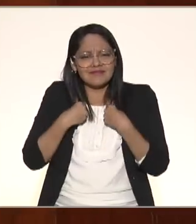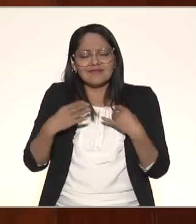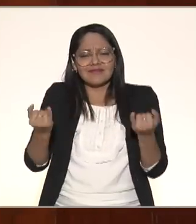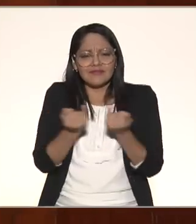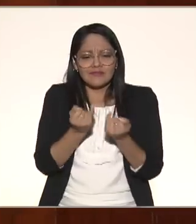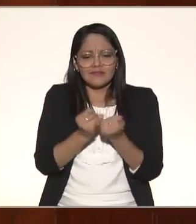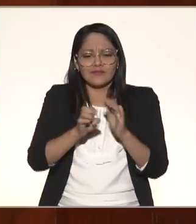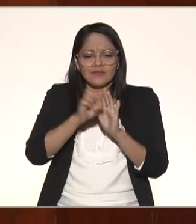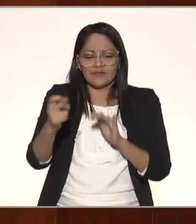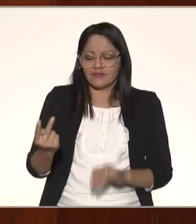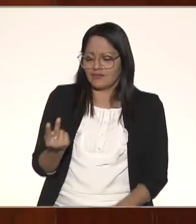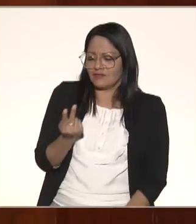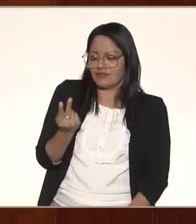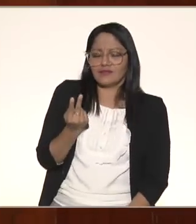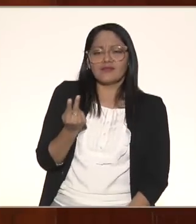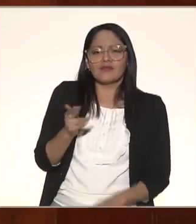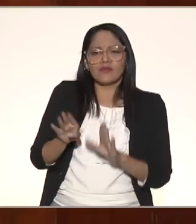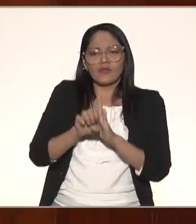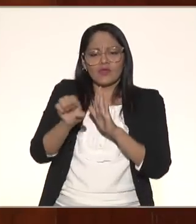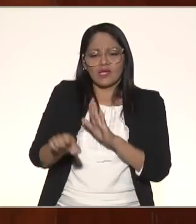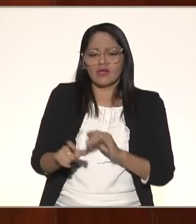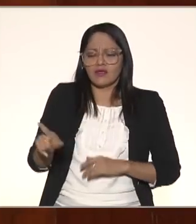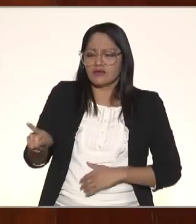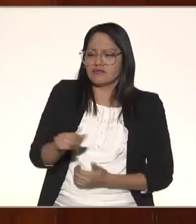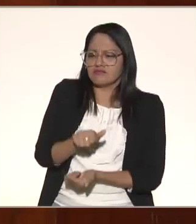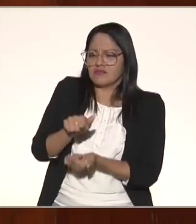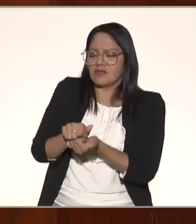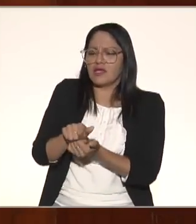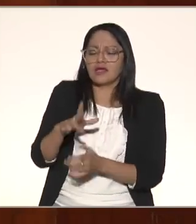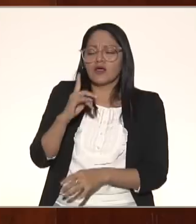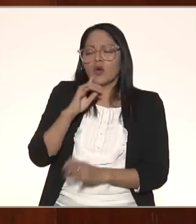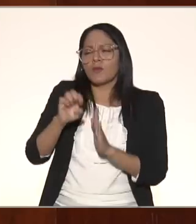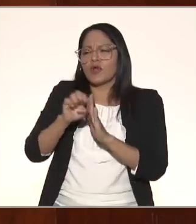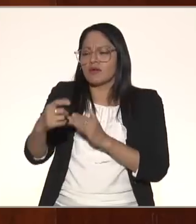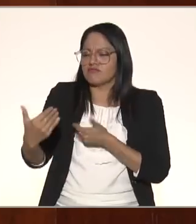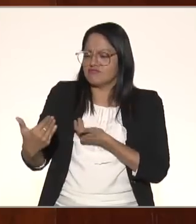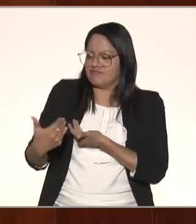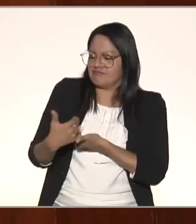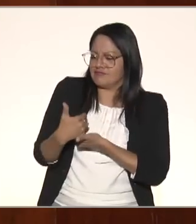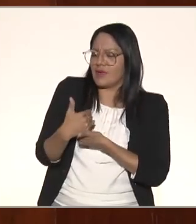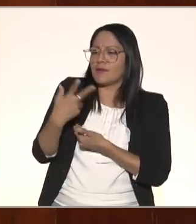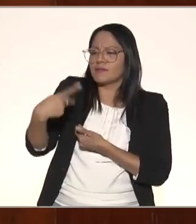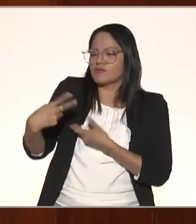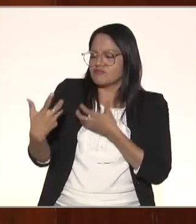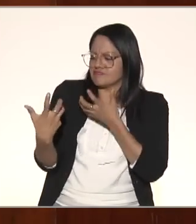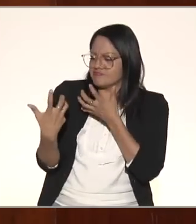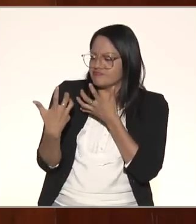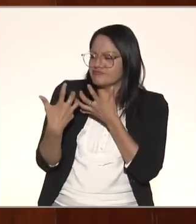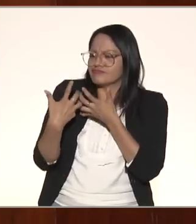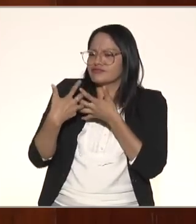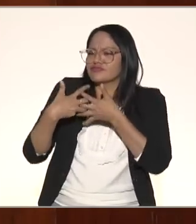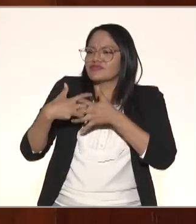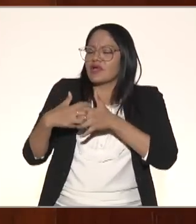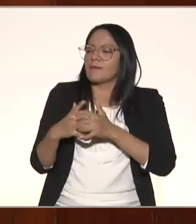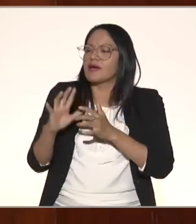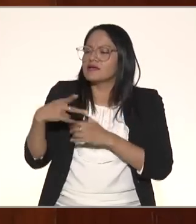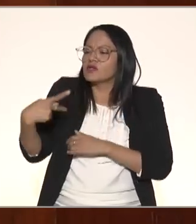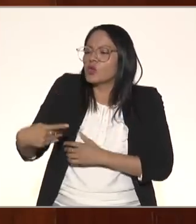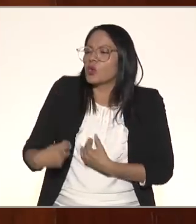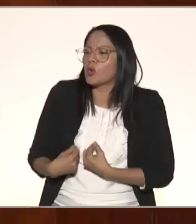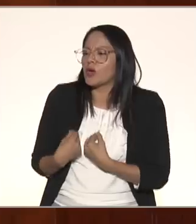que en el en el en el penetrar a tu alma estoy impregnándome de la tuya es es